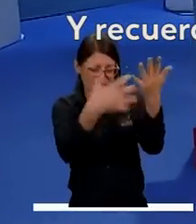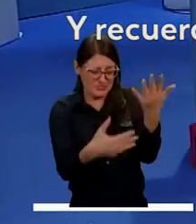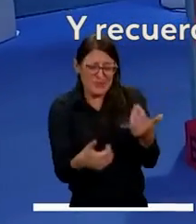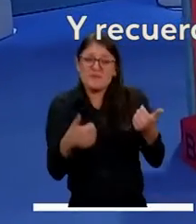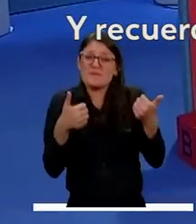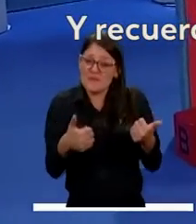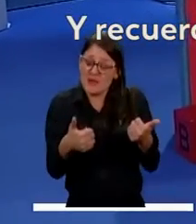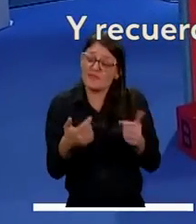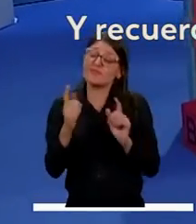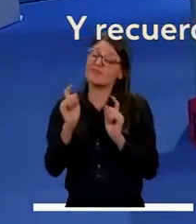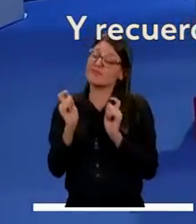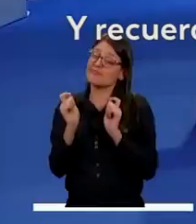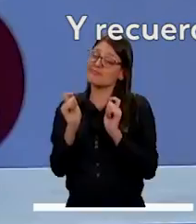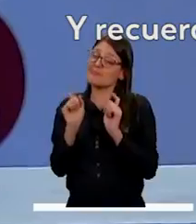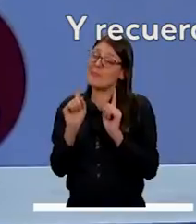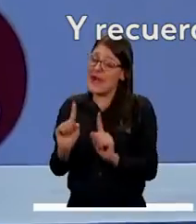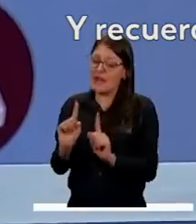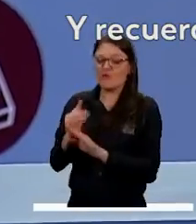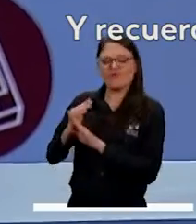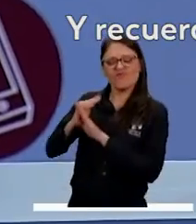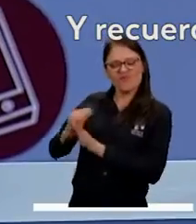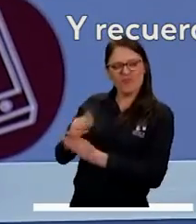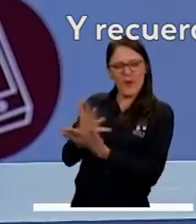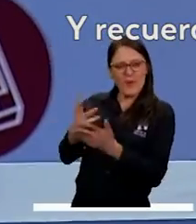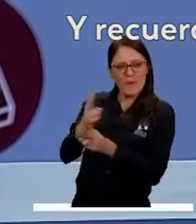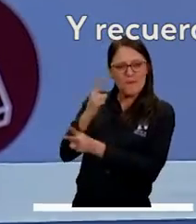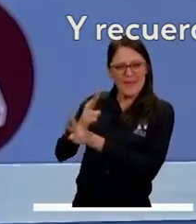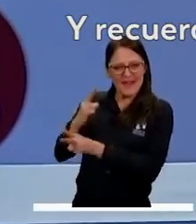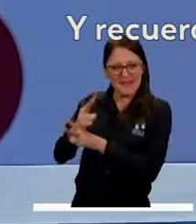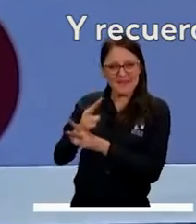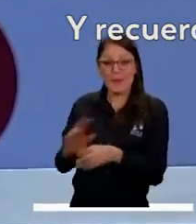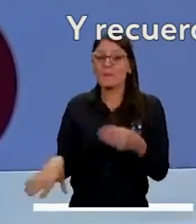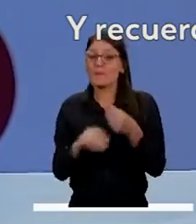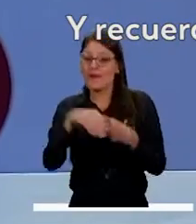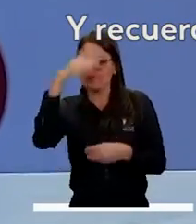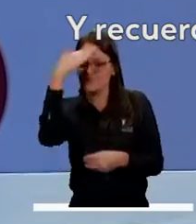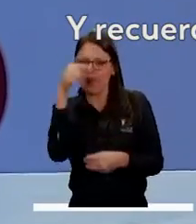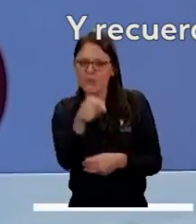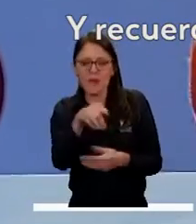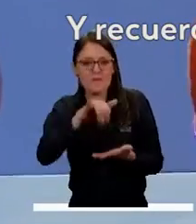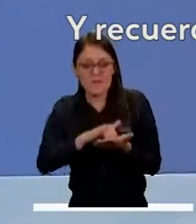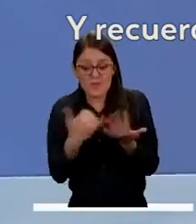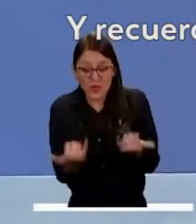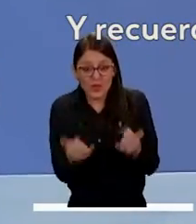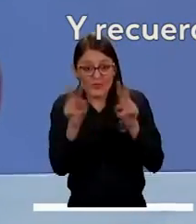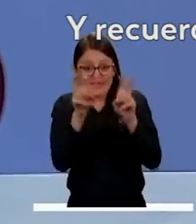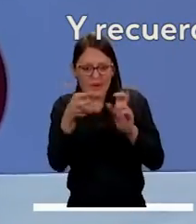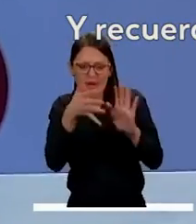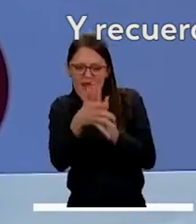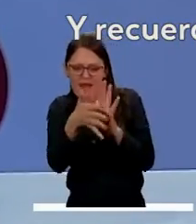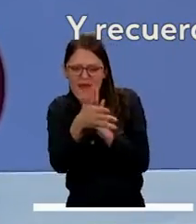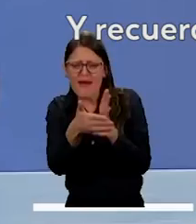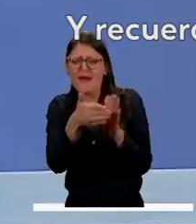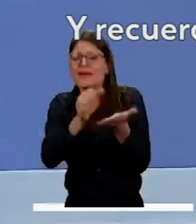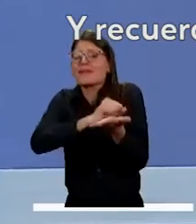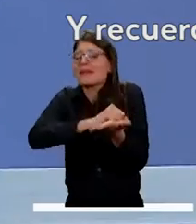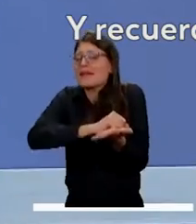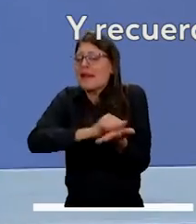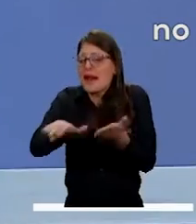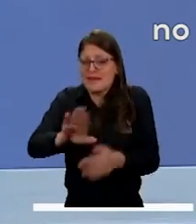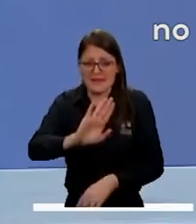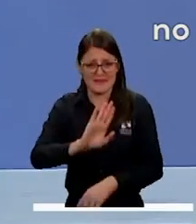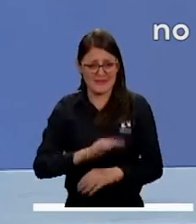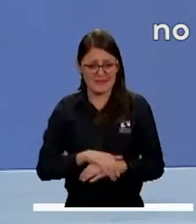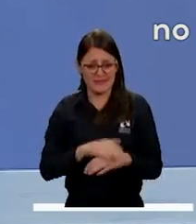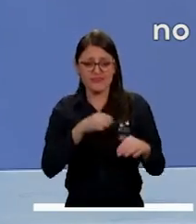pueden solicitar su charla lúdica nacional en el TIC Confío sin costo alguno y que el Ministerio